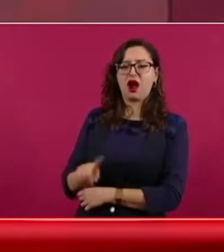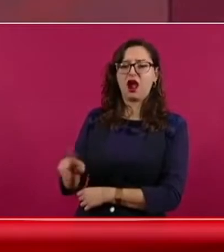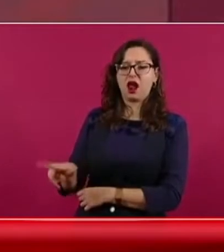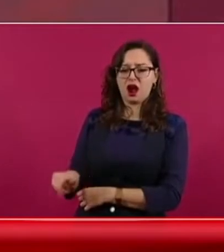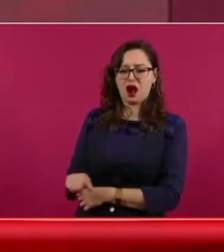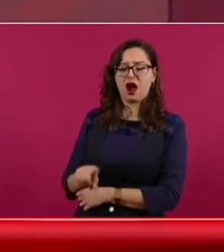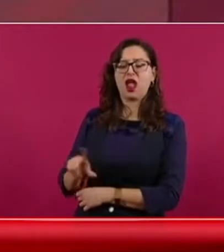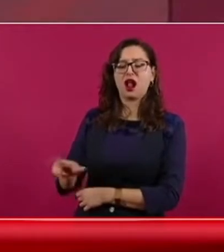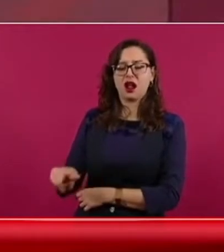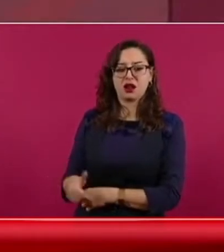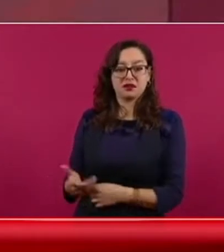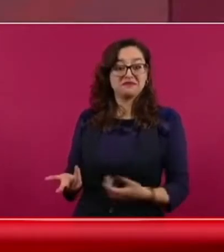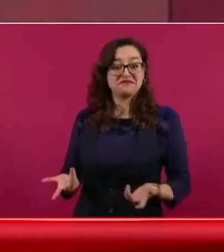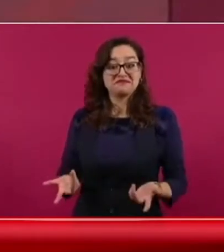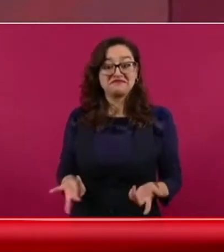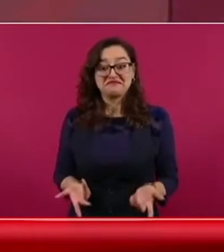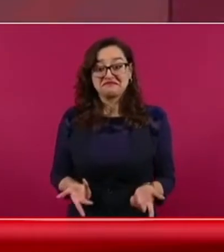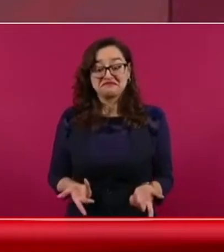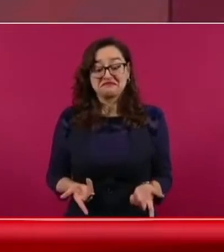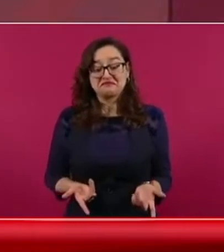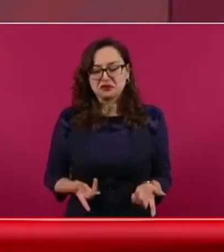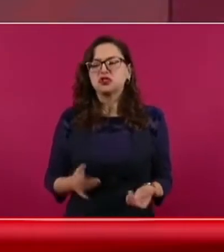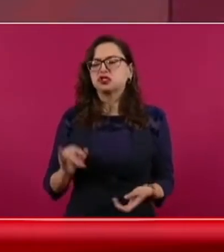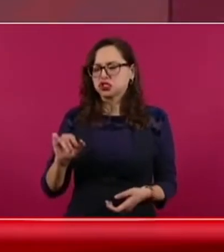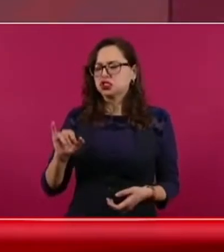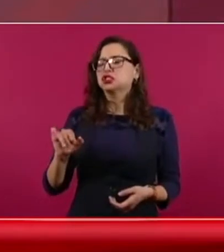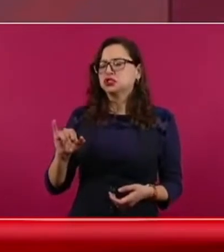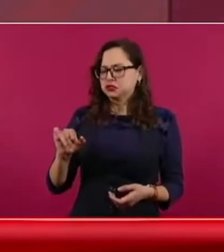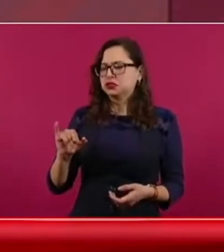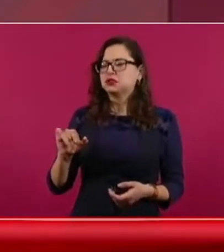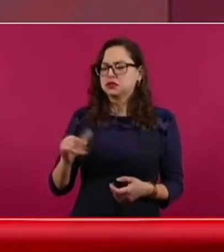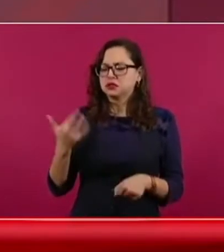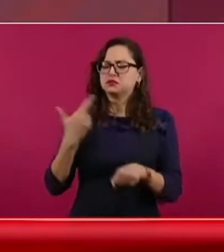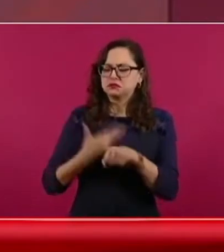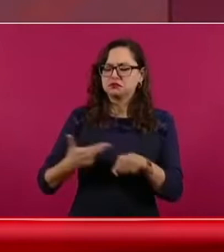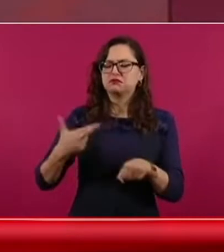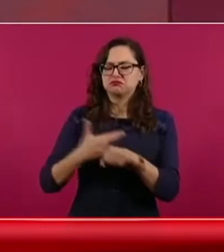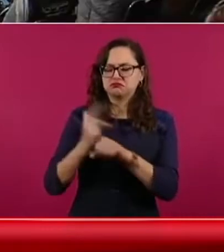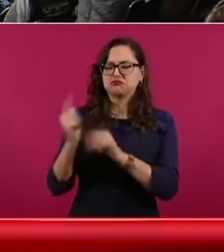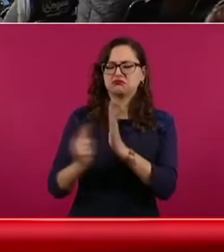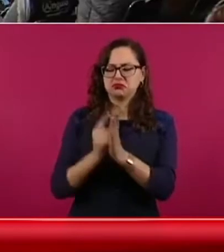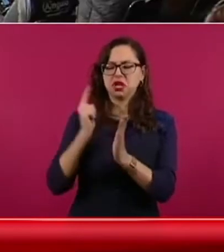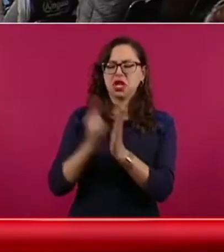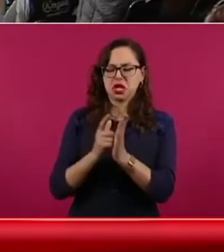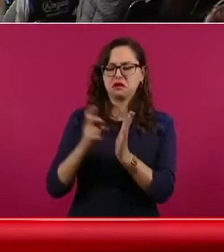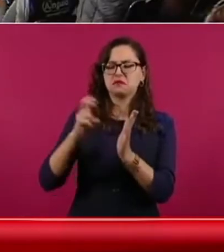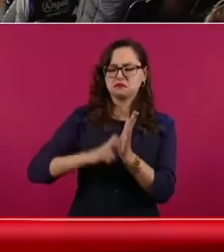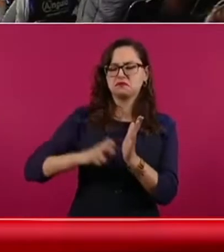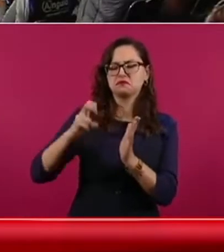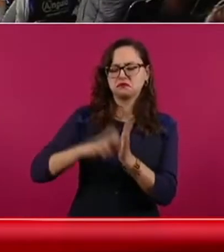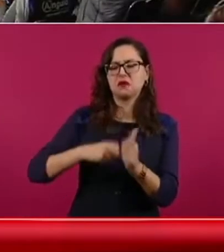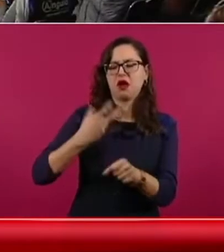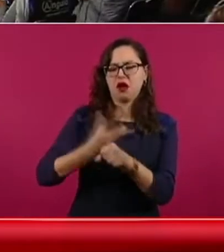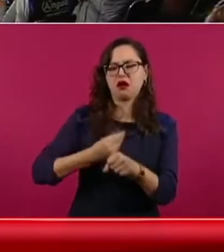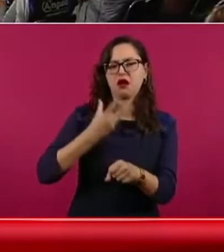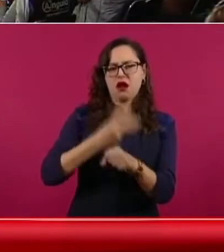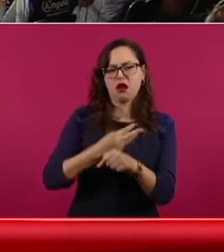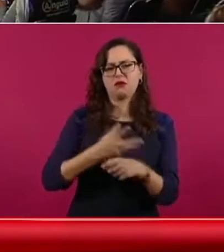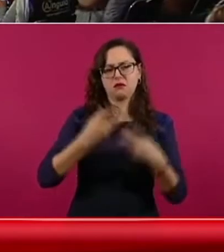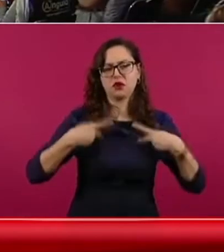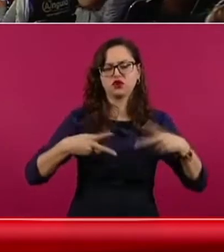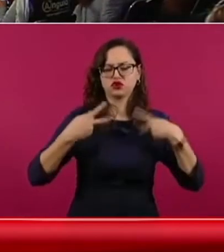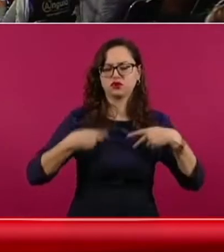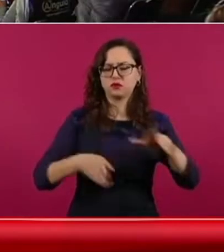que van a llevar a cabo una reforma para